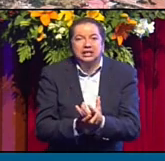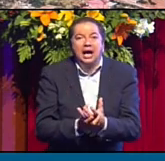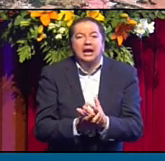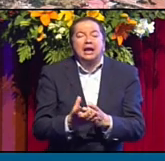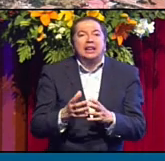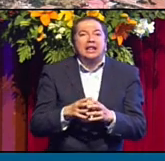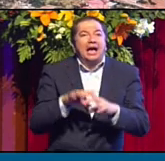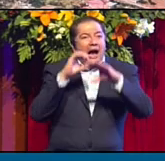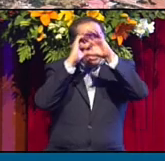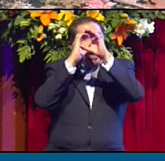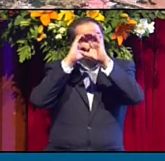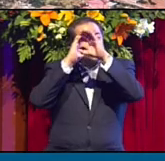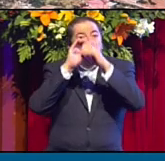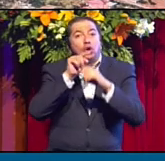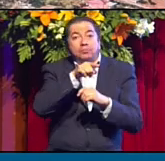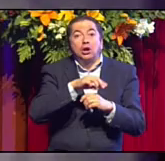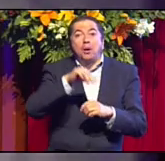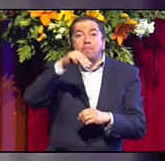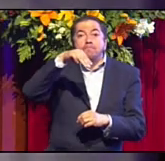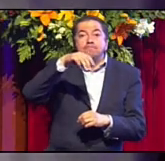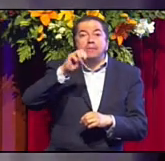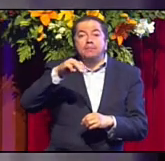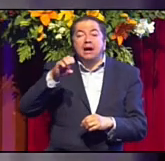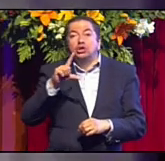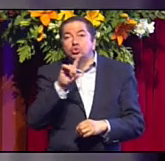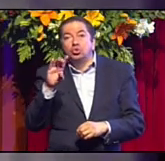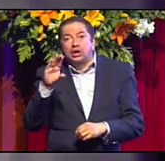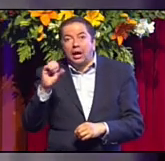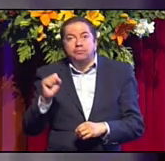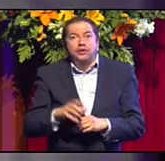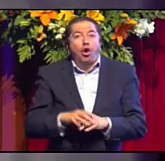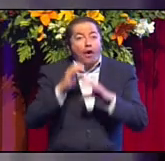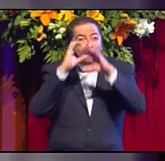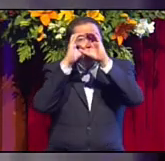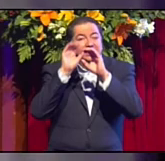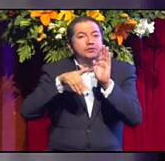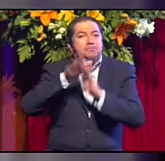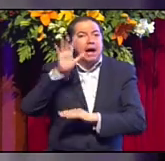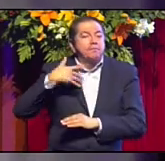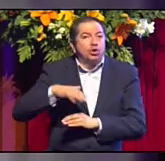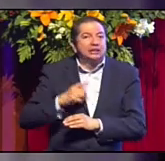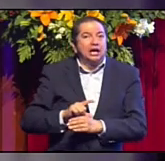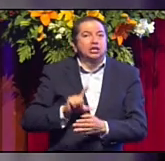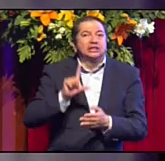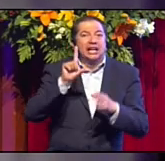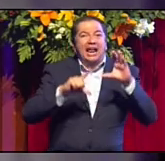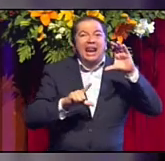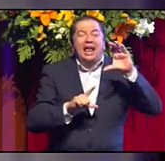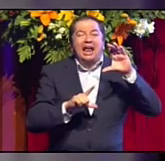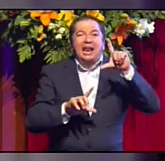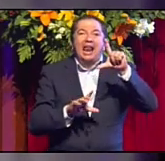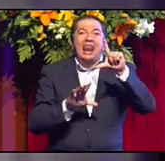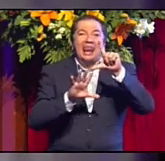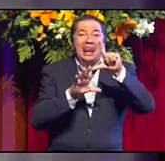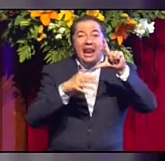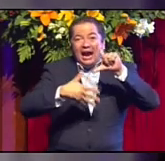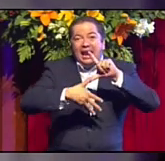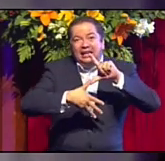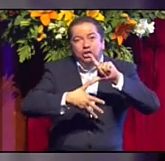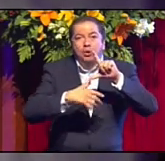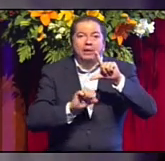no pierda su lugar de privilegio, siendo el observatorio más importante de Latinoamérica. Para eso tenemos que seguir invirtiendo. Hoy día hemos